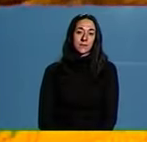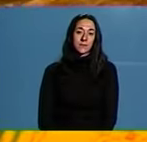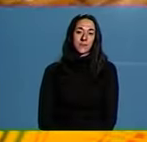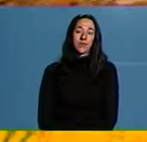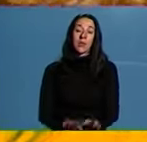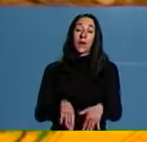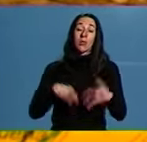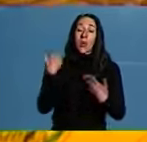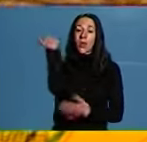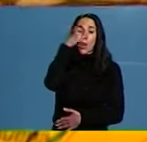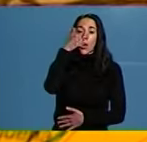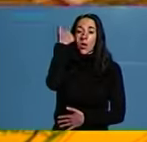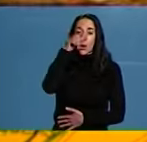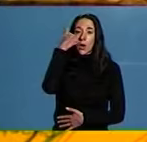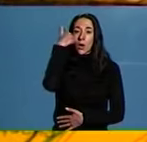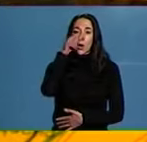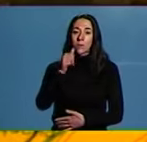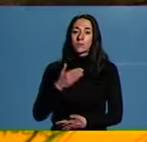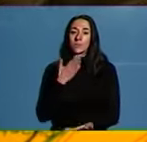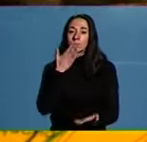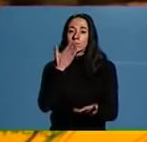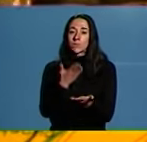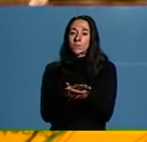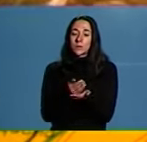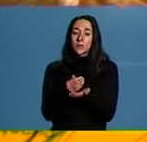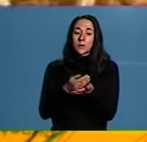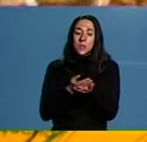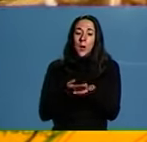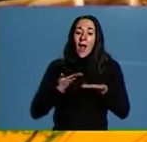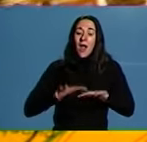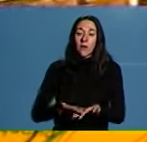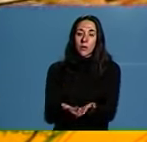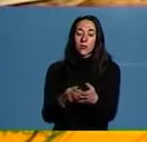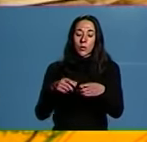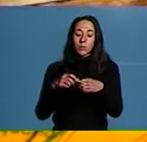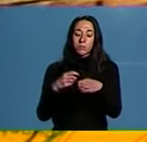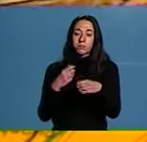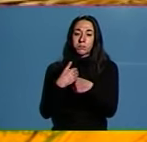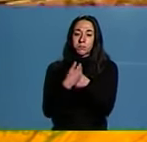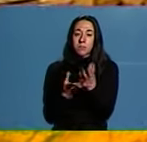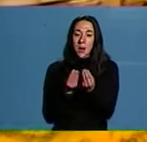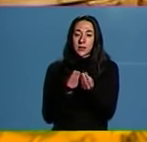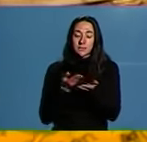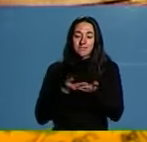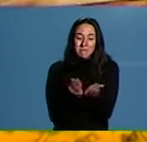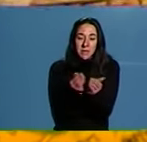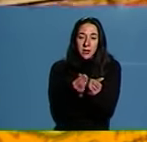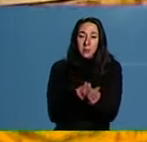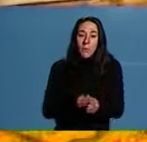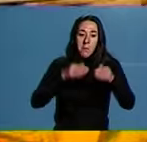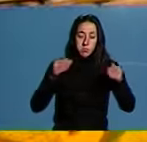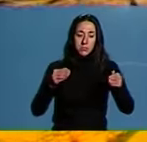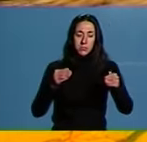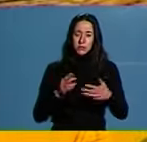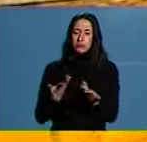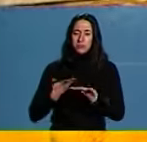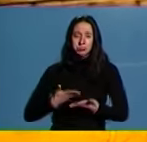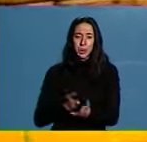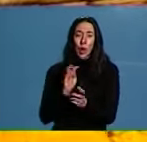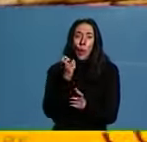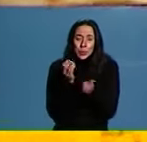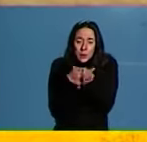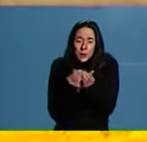Entón o home botou un trociño de masa pequeno e saliu un bolo imenso. Volveu a botar outro trociño máis pequeno e saliu máis grande. Entón